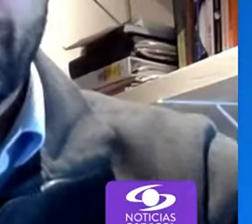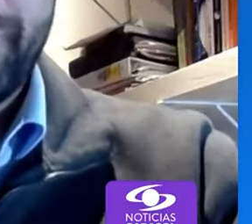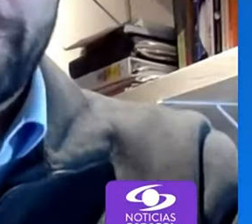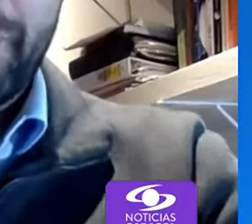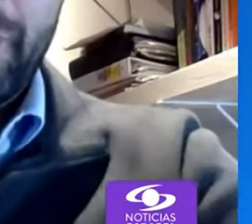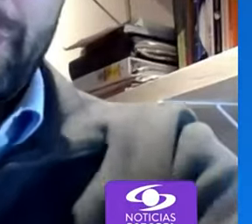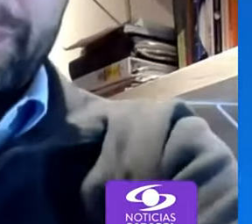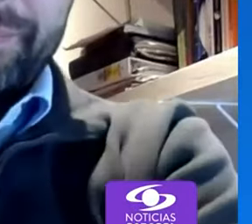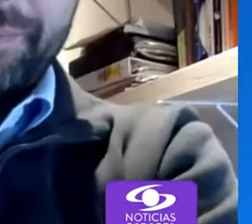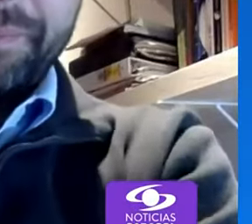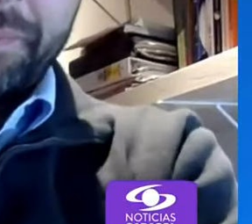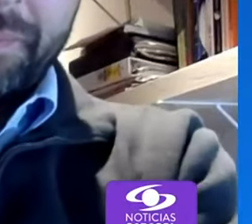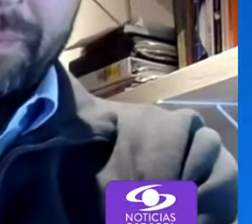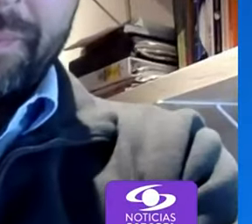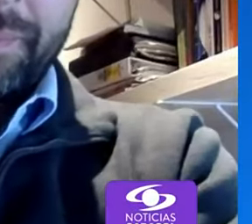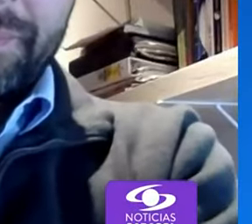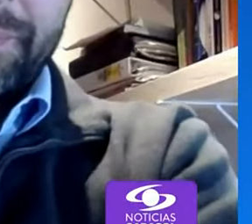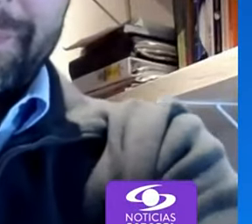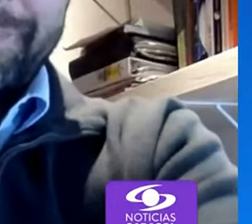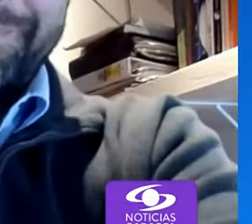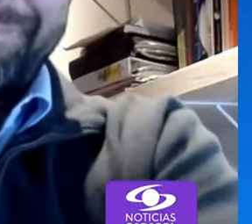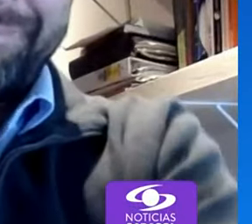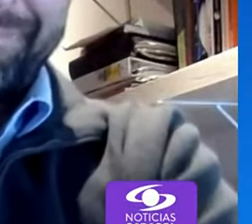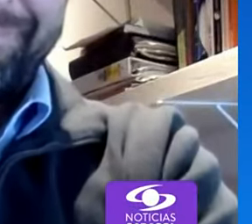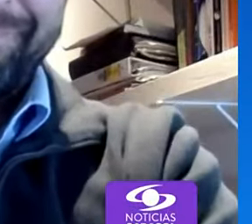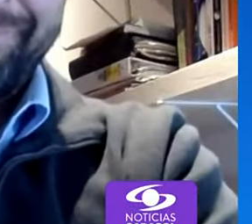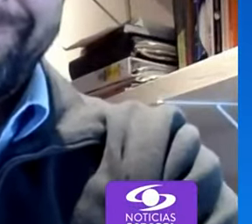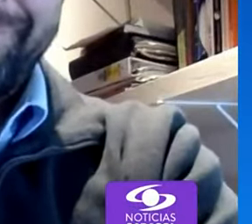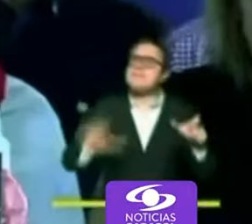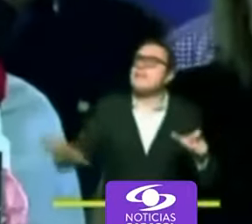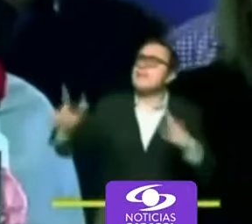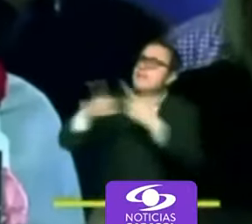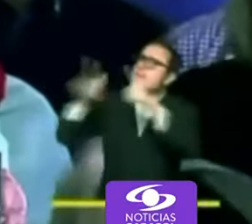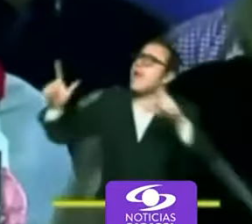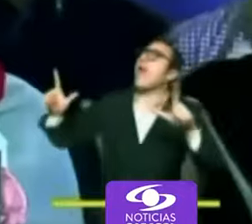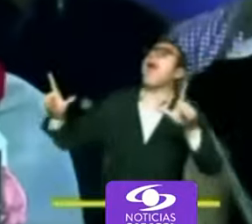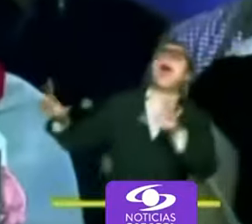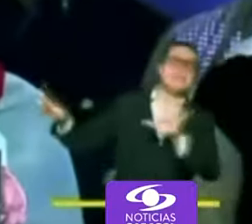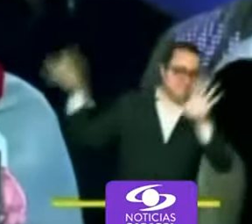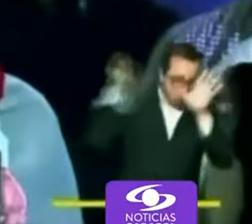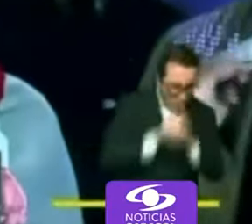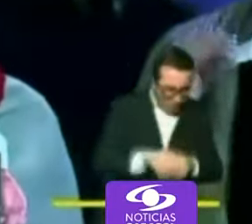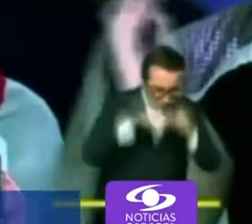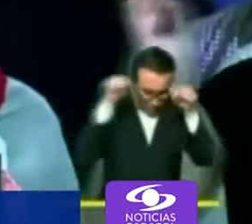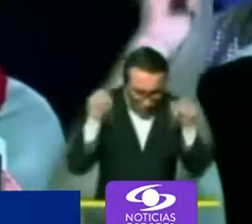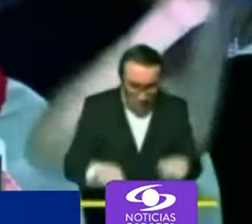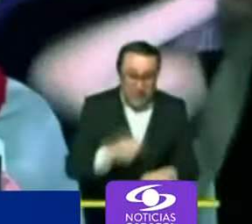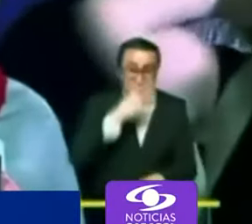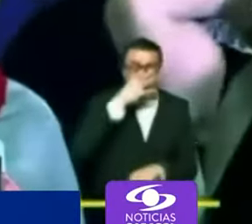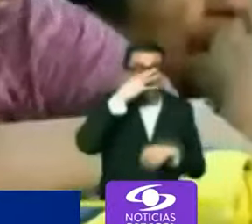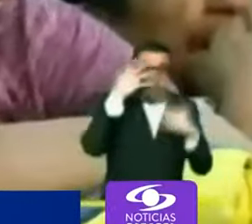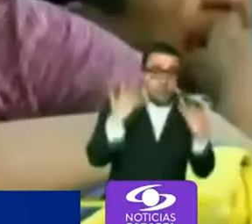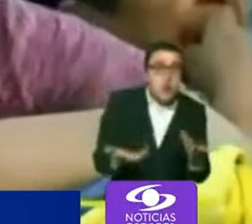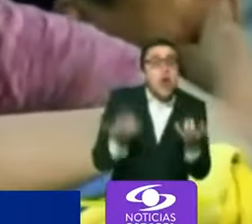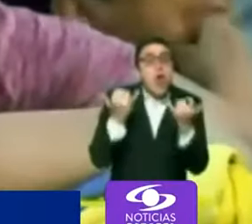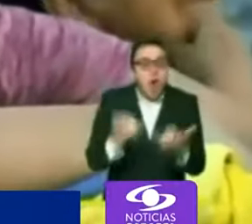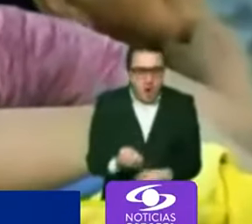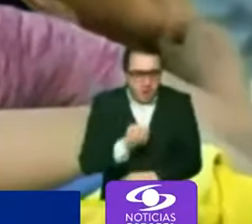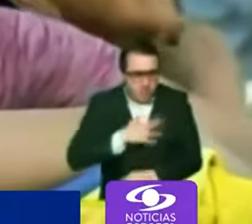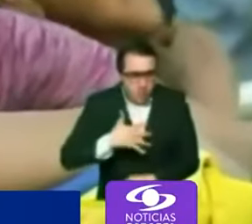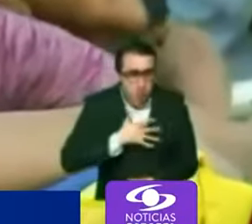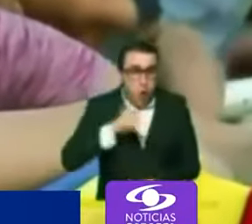para ambientar la discusión escuchemos lo que dijo el presidente Gustavo Petro si esta posibilidad de un gobierno